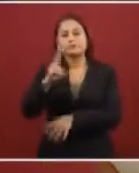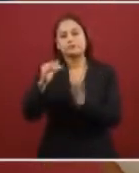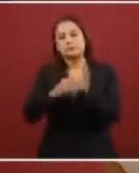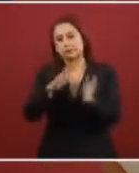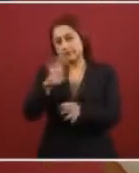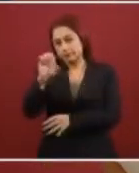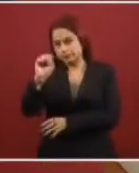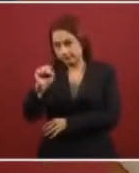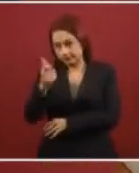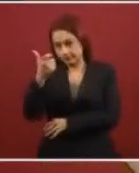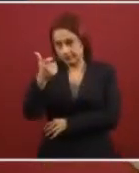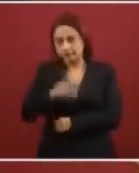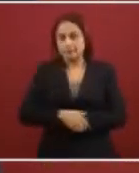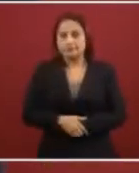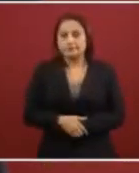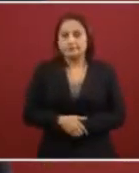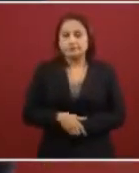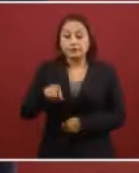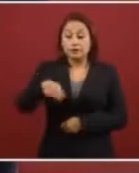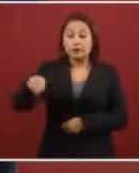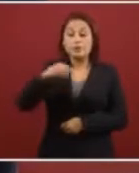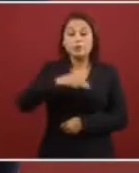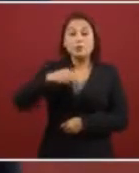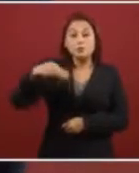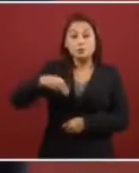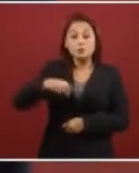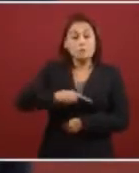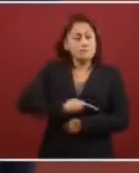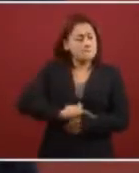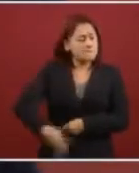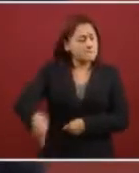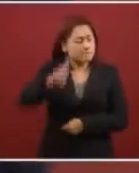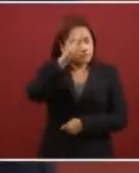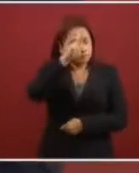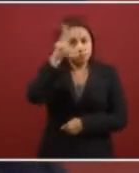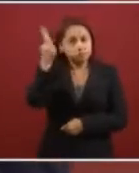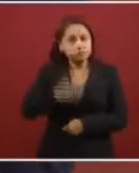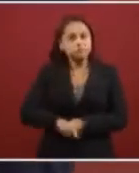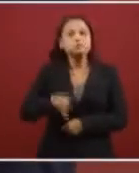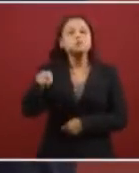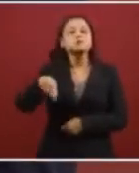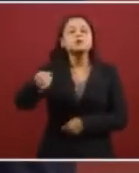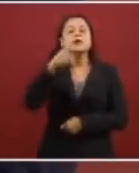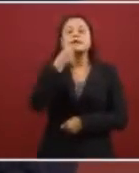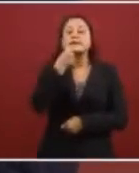2,500 en esos municipios pobres and these poor municipalities, los niños,